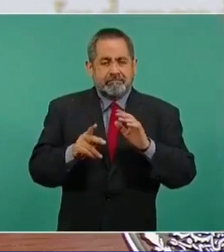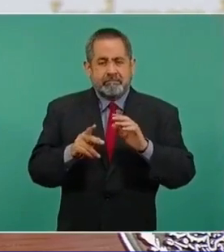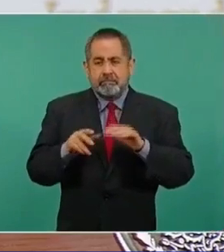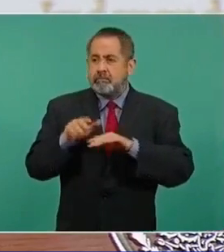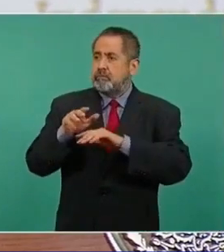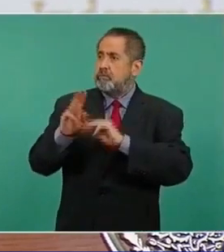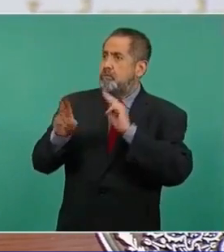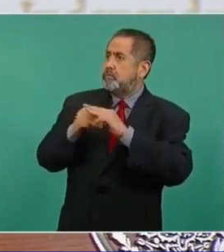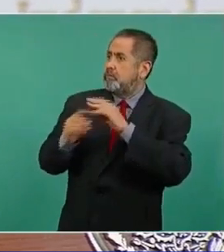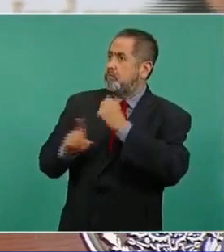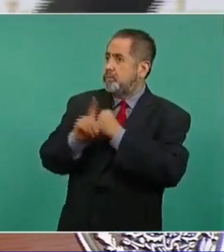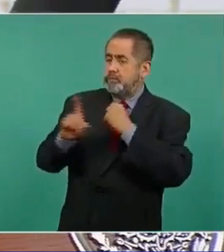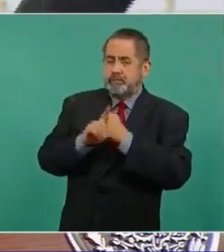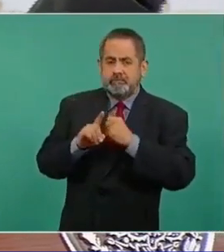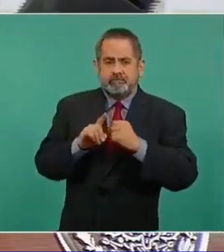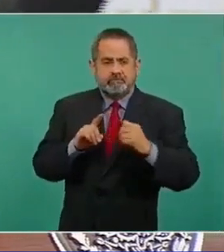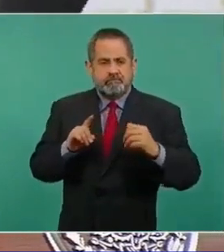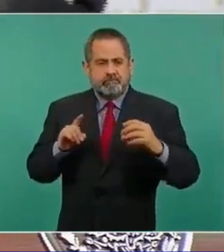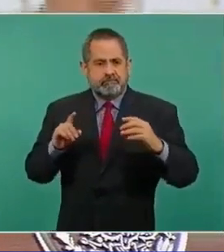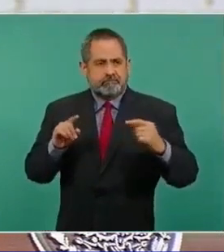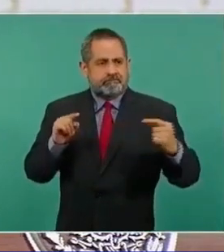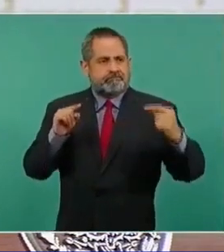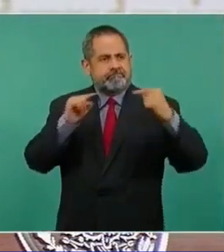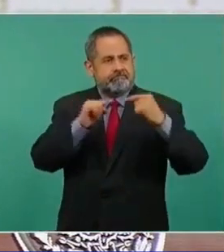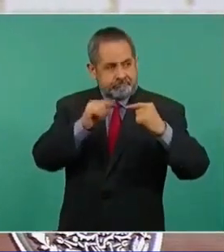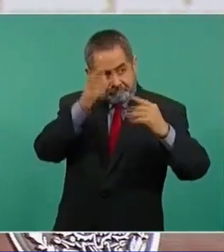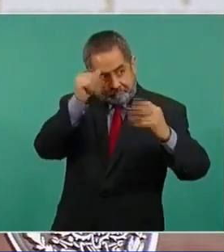estos asuntos hay arreglo.